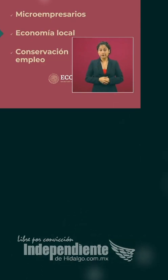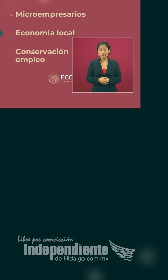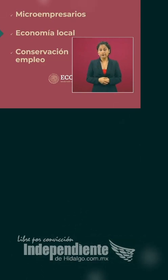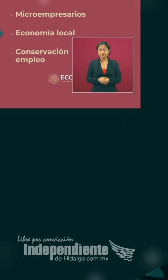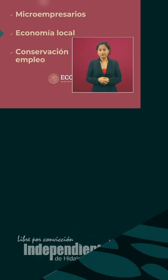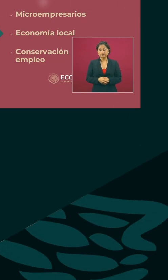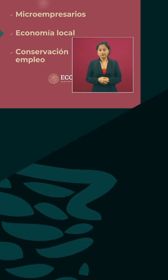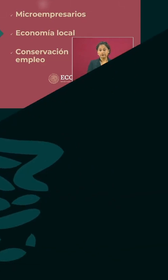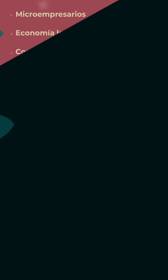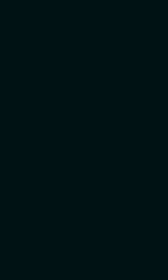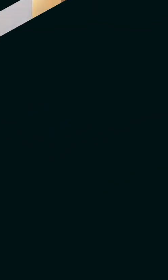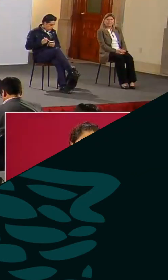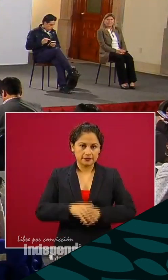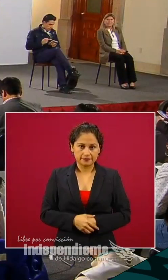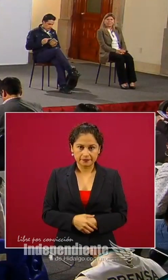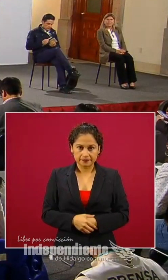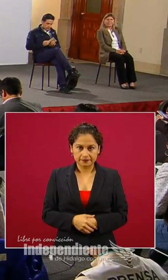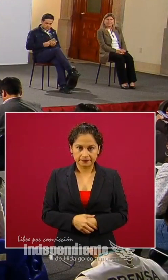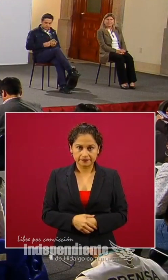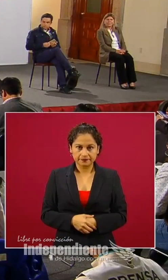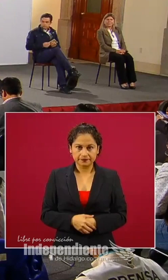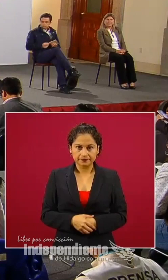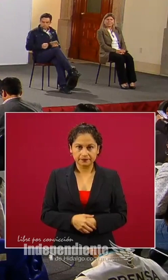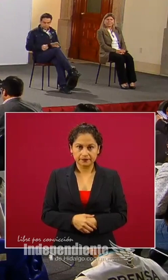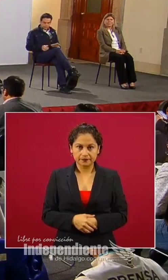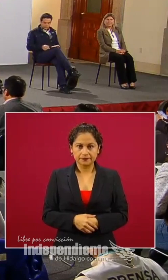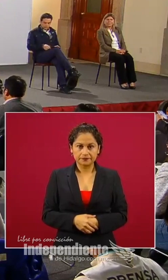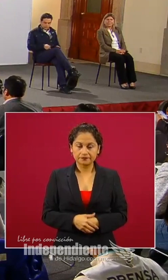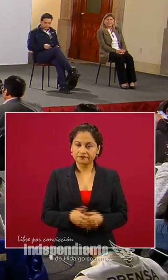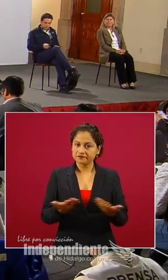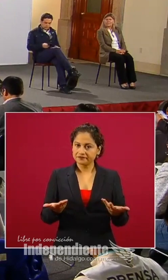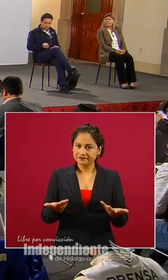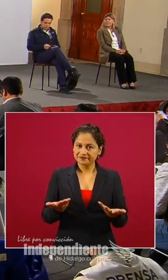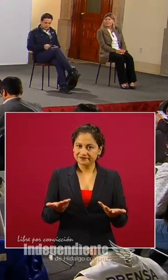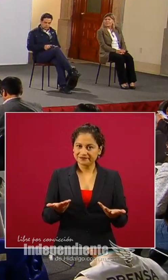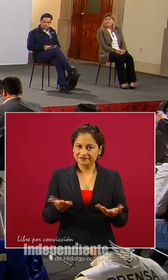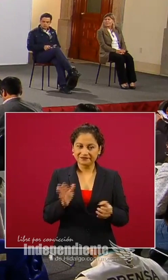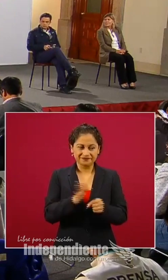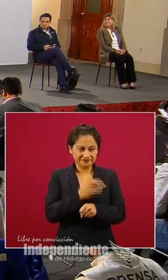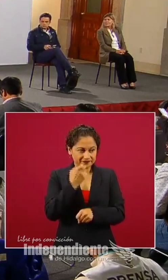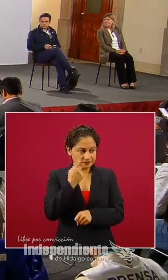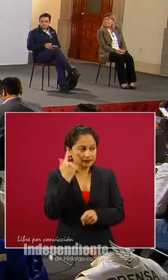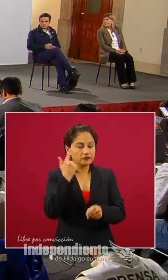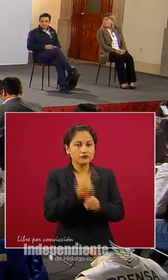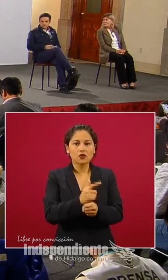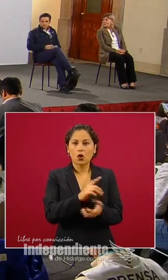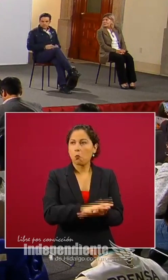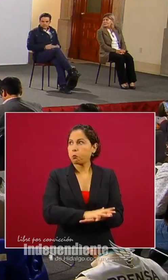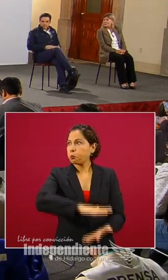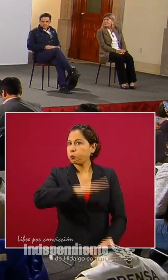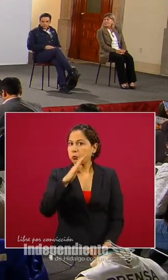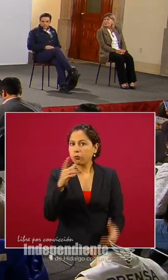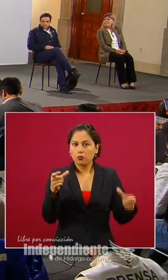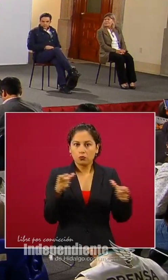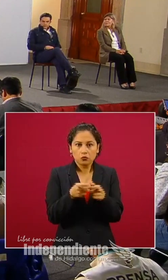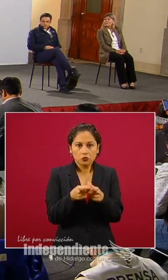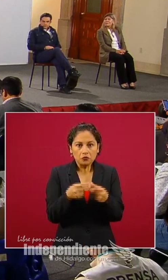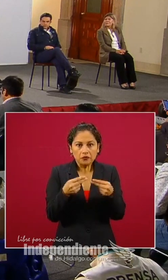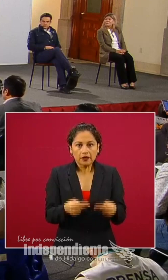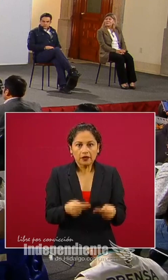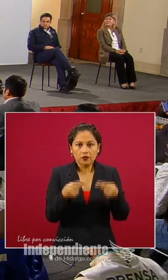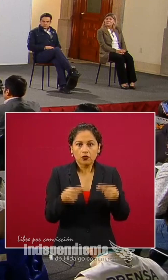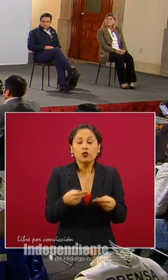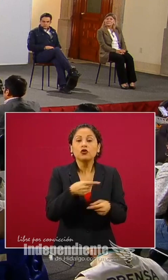microempresas. Y por eso tiene lógica apoyar a las microempresas. Y por eso tiene lógica dar dos millones